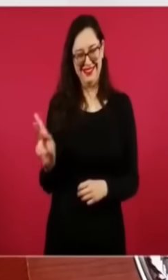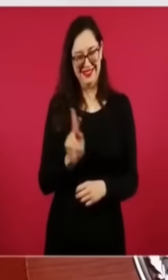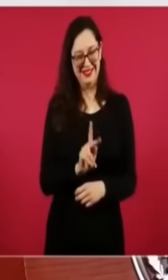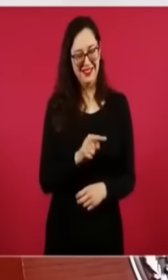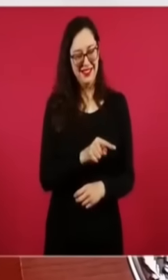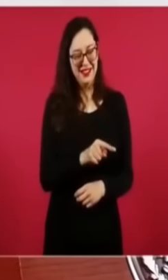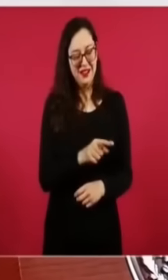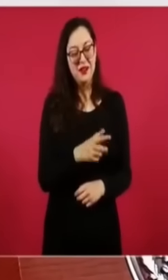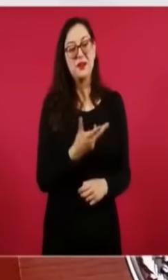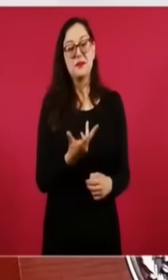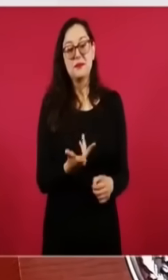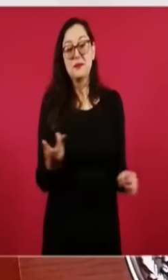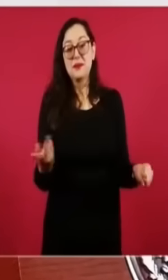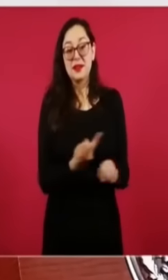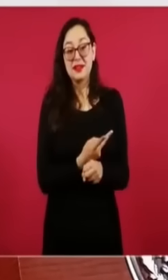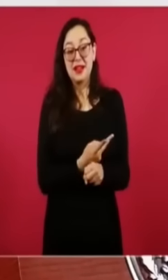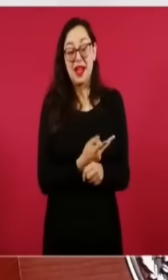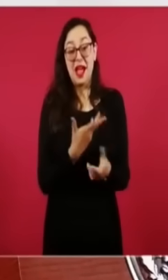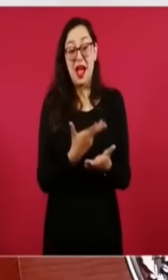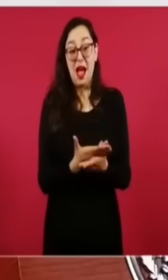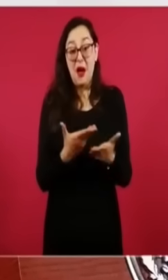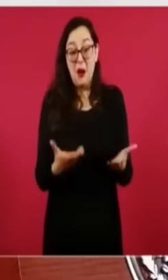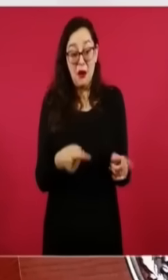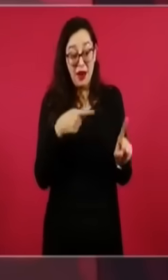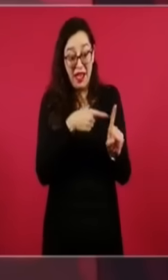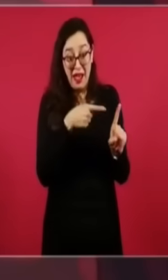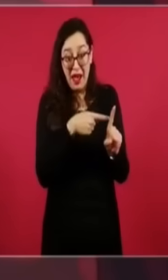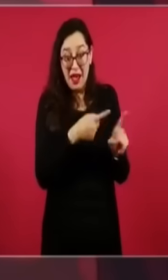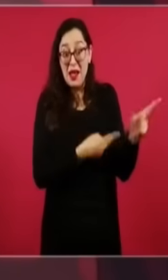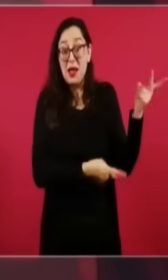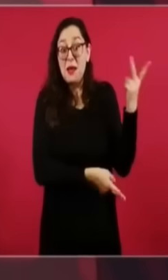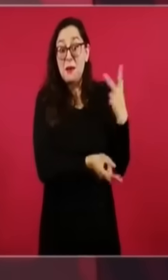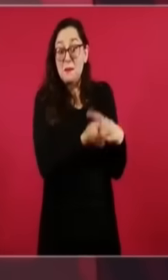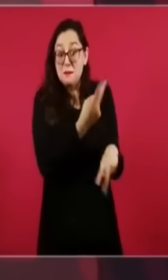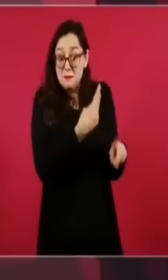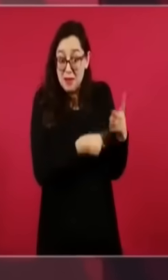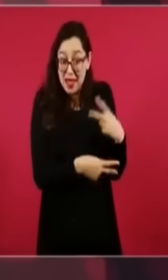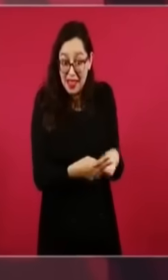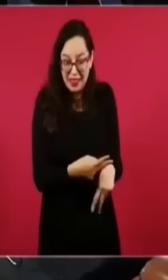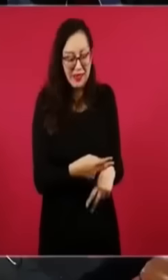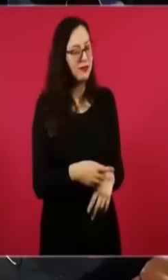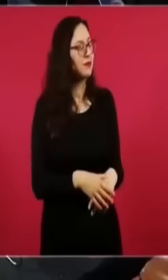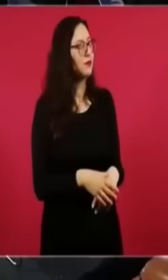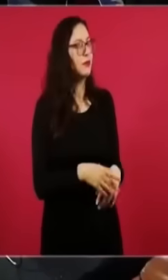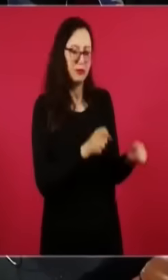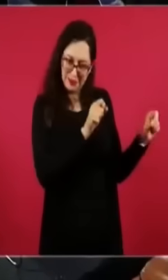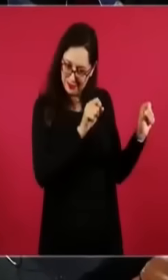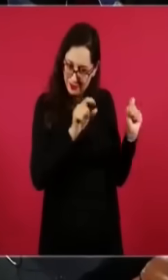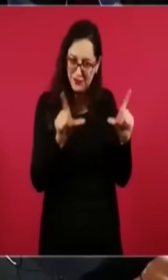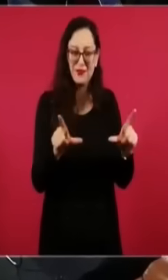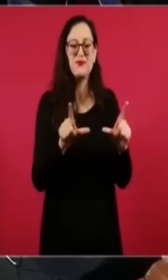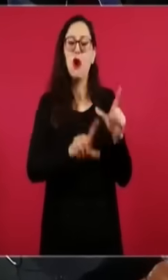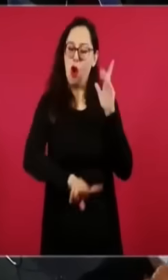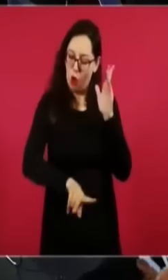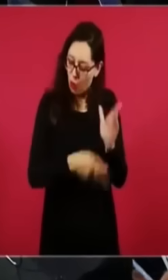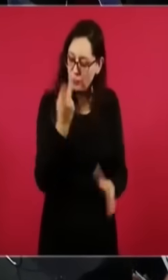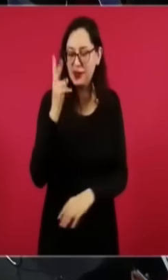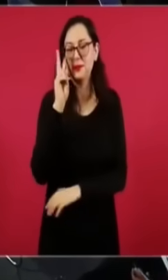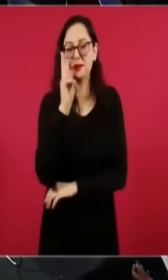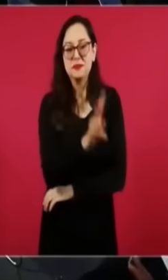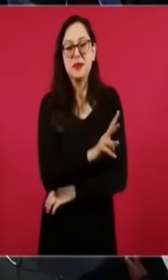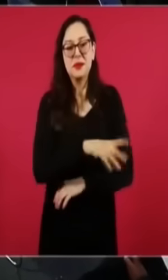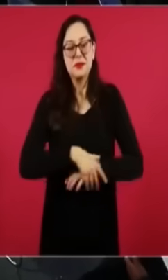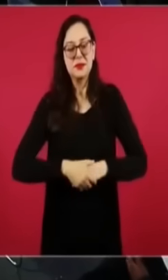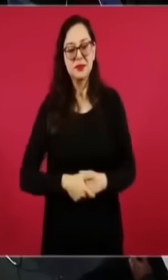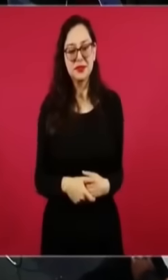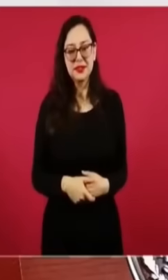madre trabajadora, debe de tener muy claro que los programas sociales, por parte de la Secretaría del Bienestar, no van a